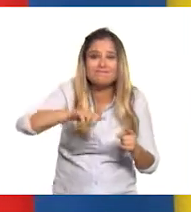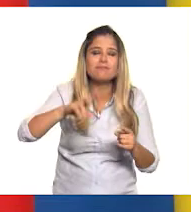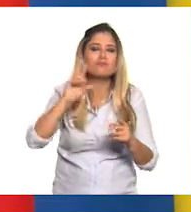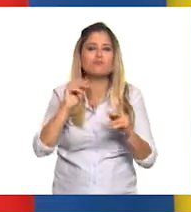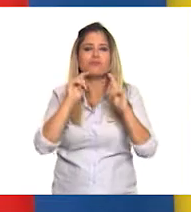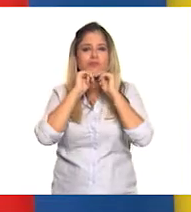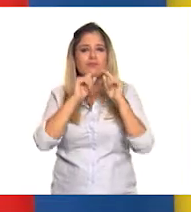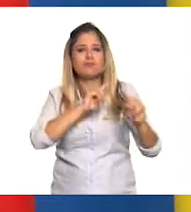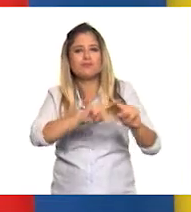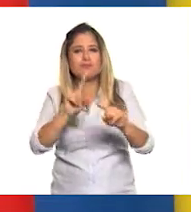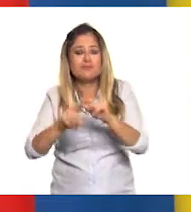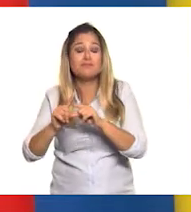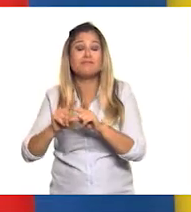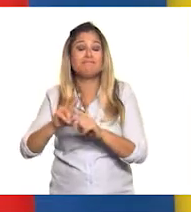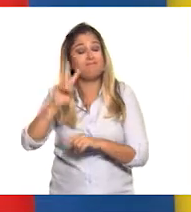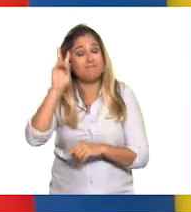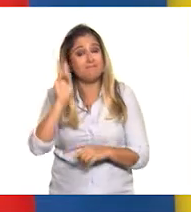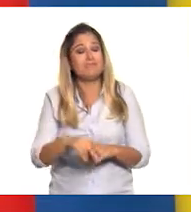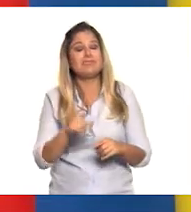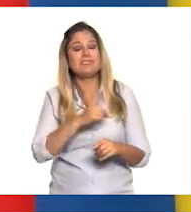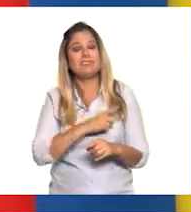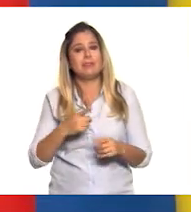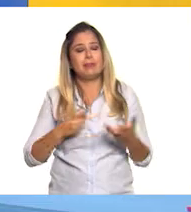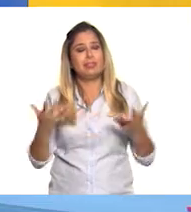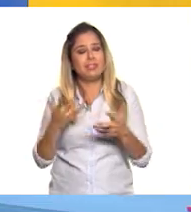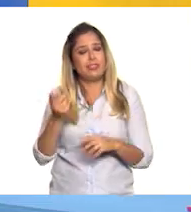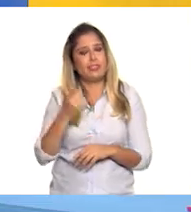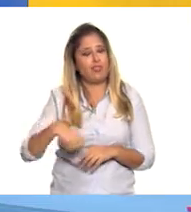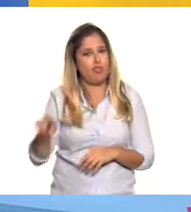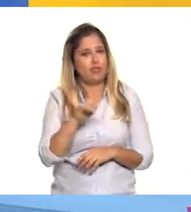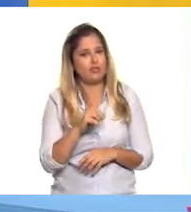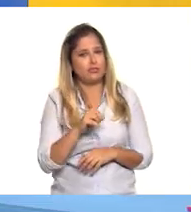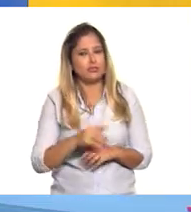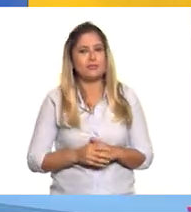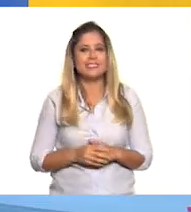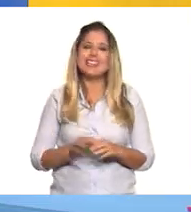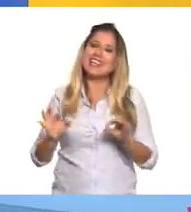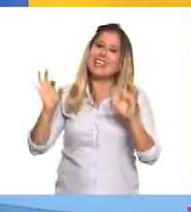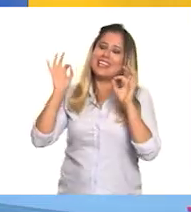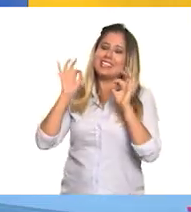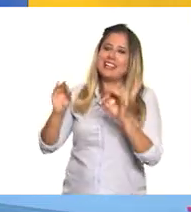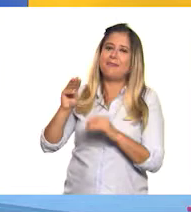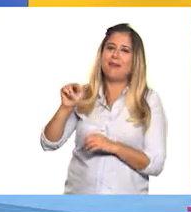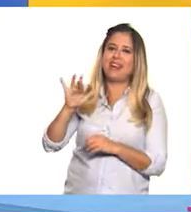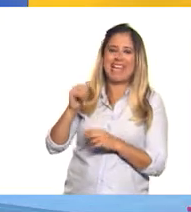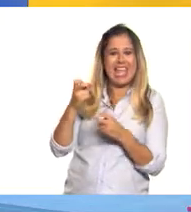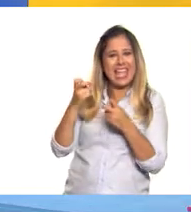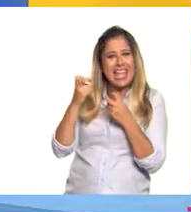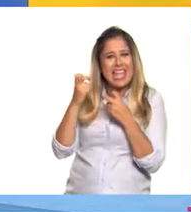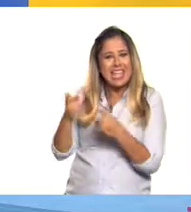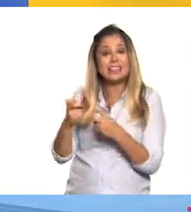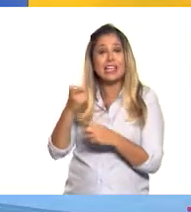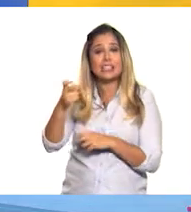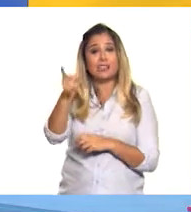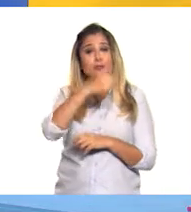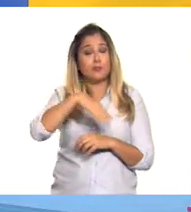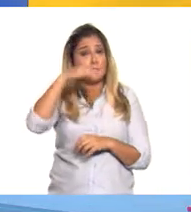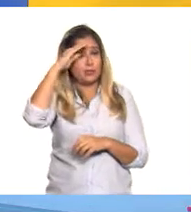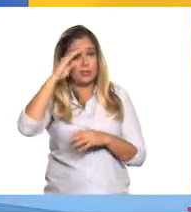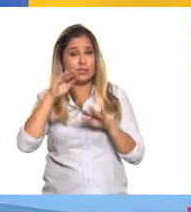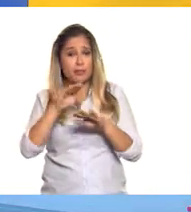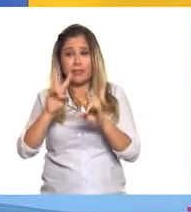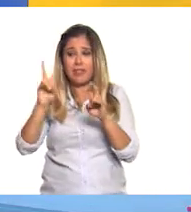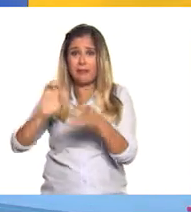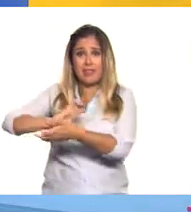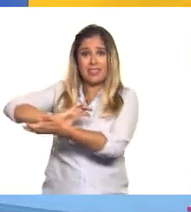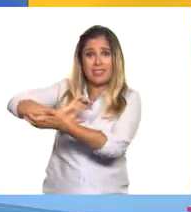las diferencias, es sin duda tarea de todos. Excelente, María, excelente. Con esta reflexión sobre la